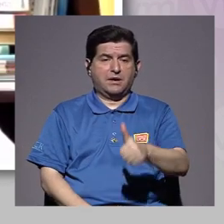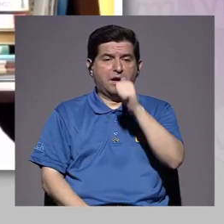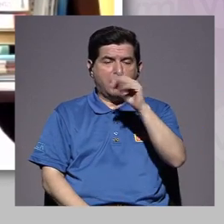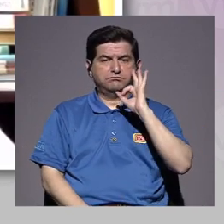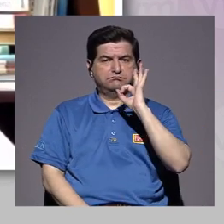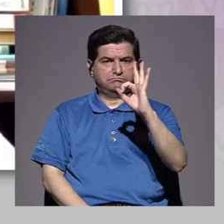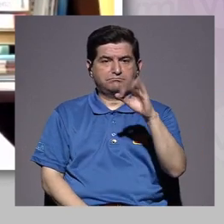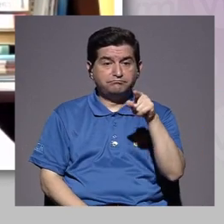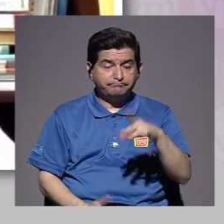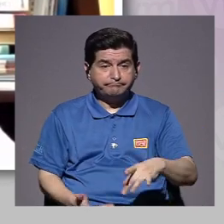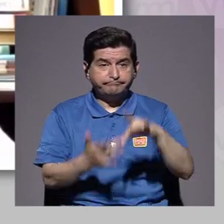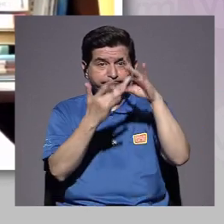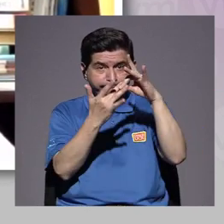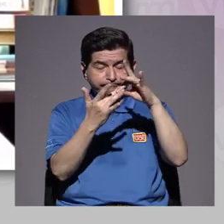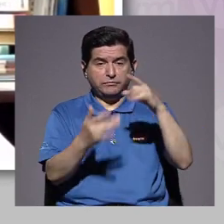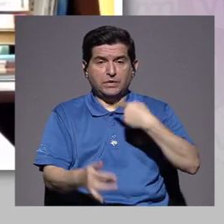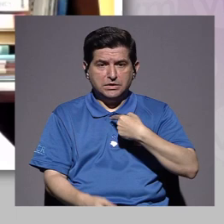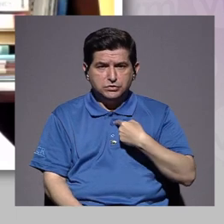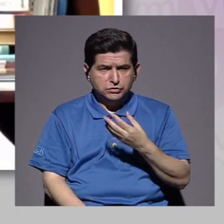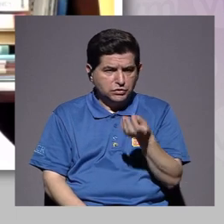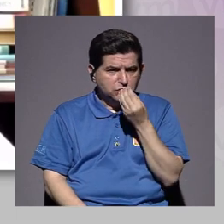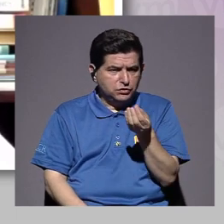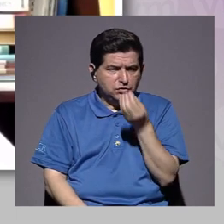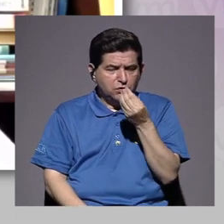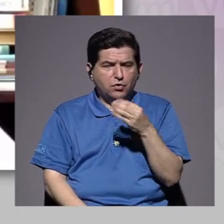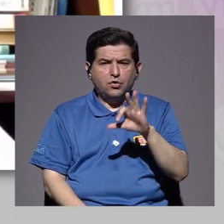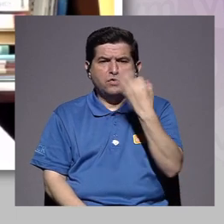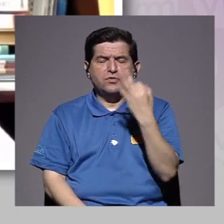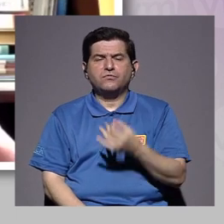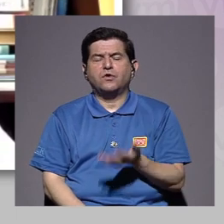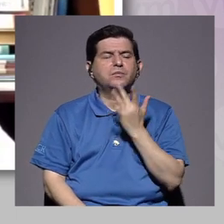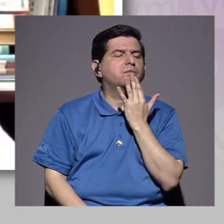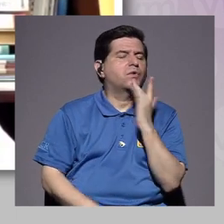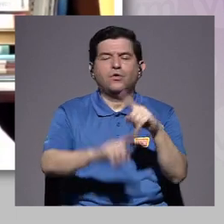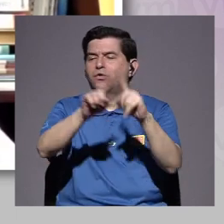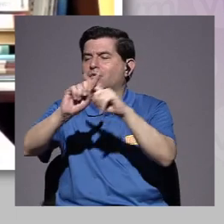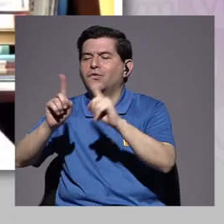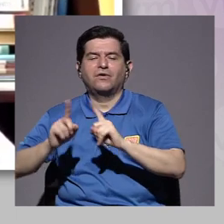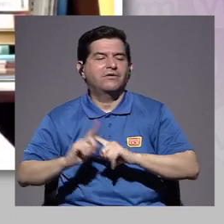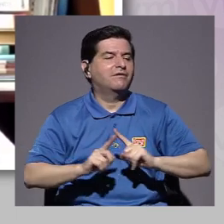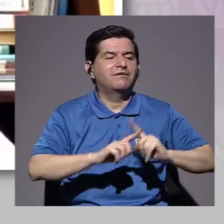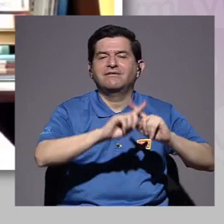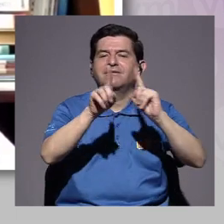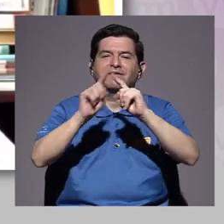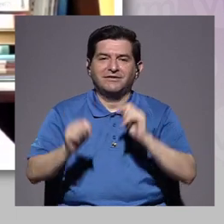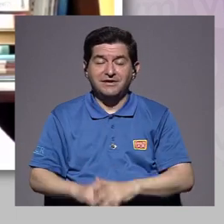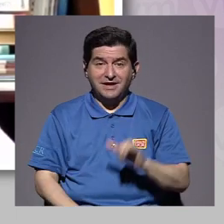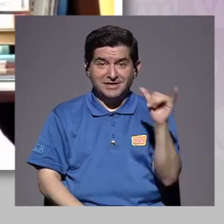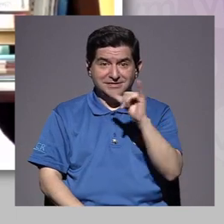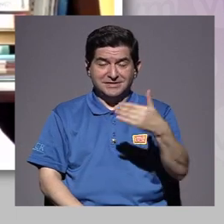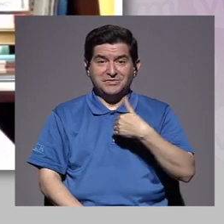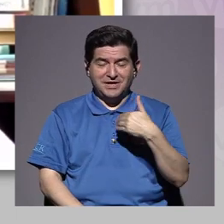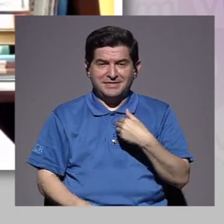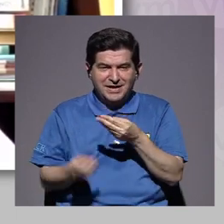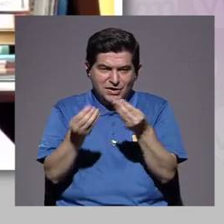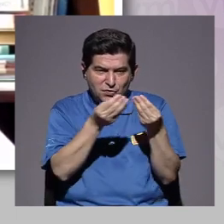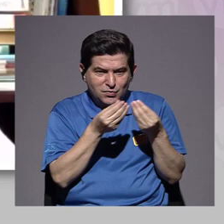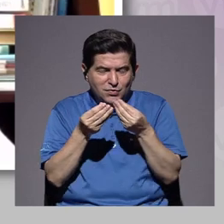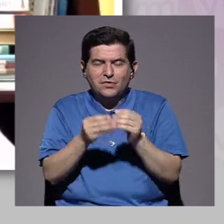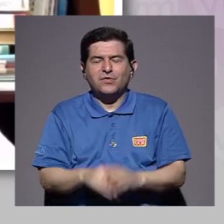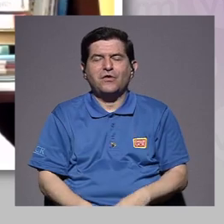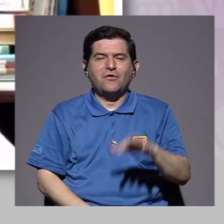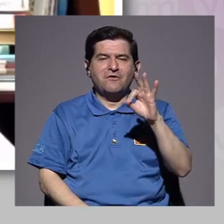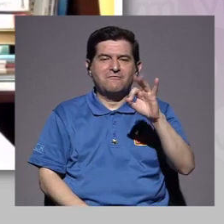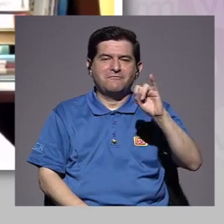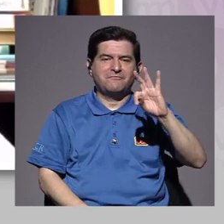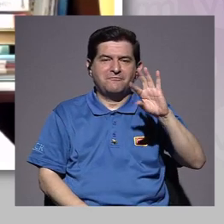hidratado. Y ellos especialmente, si yo los como de forma colorida, usando muchos colores, también tengo estas sustancias que se